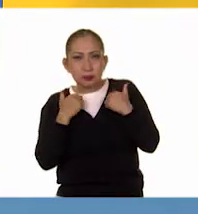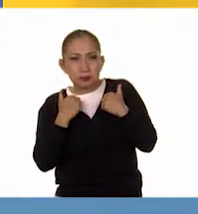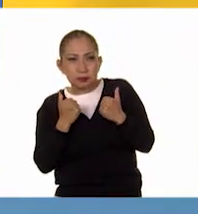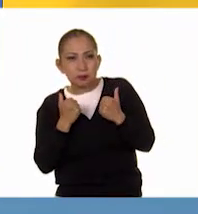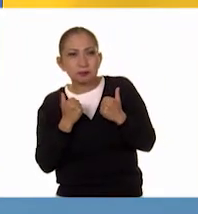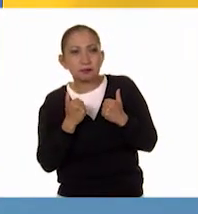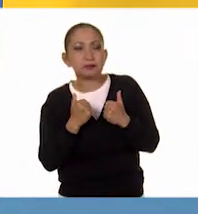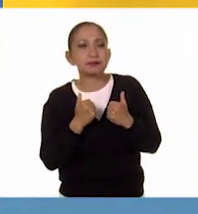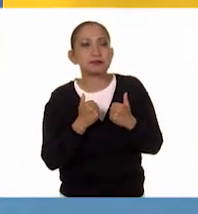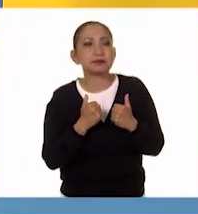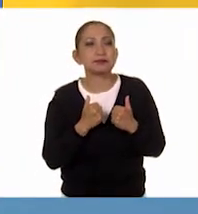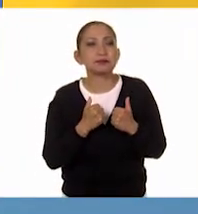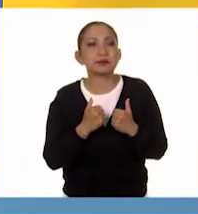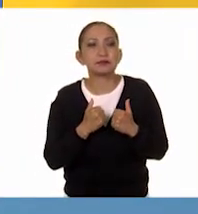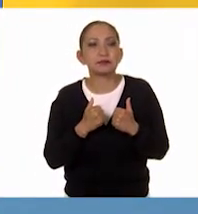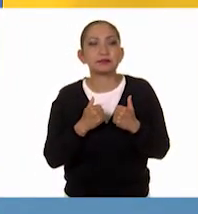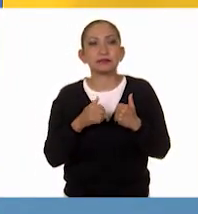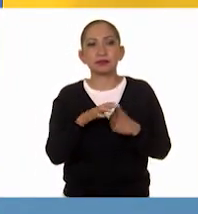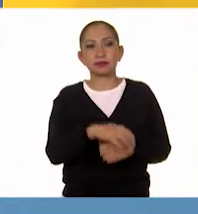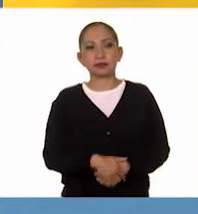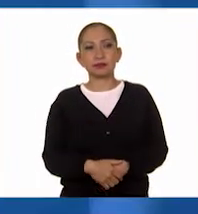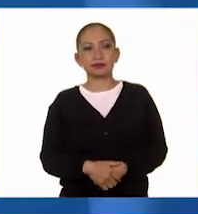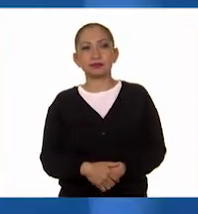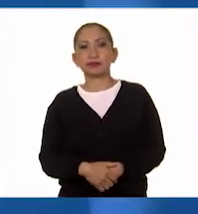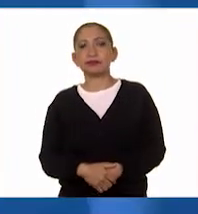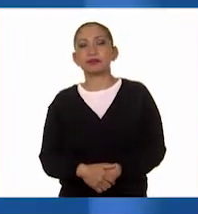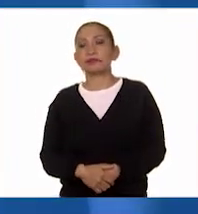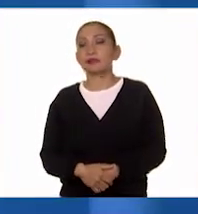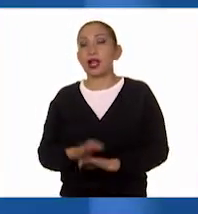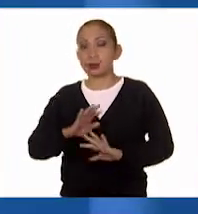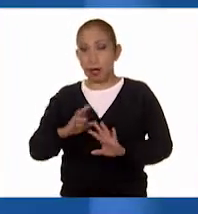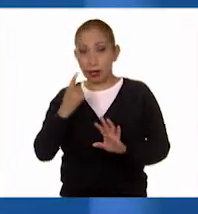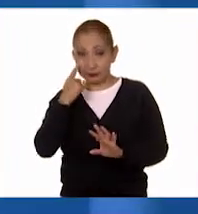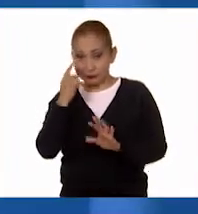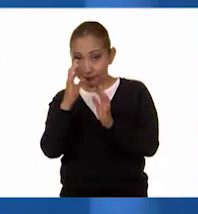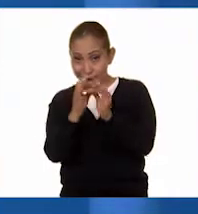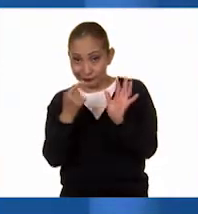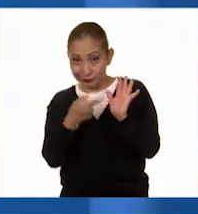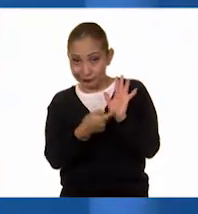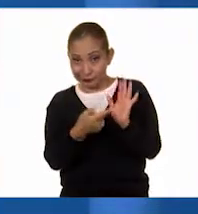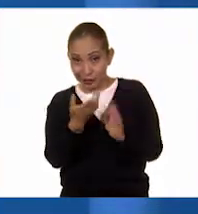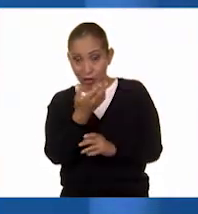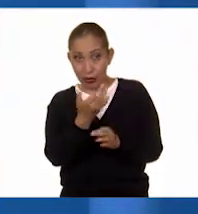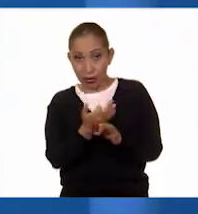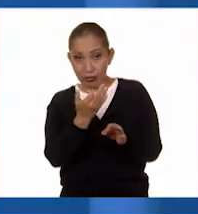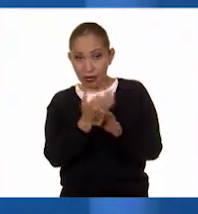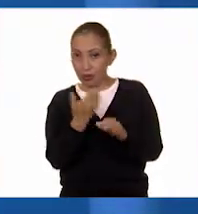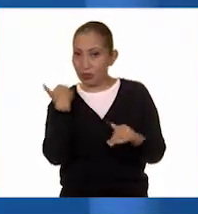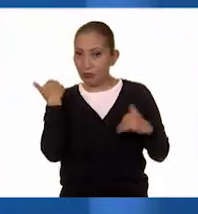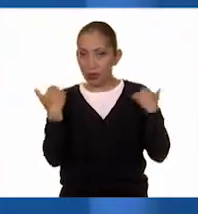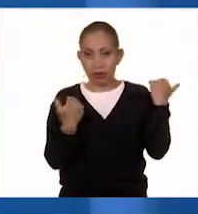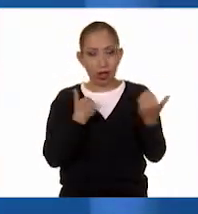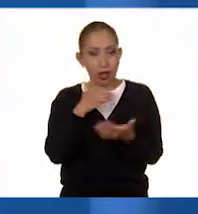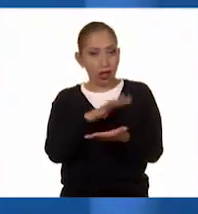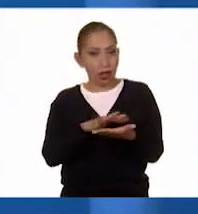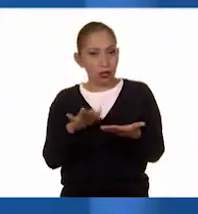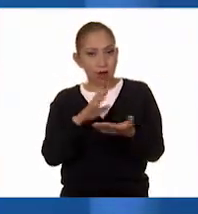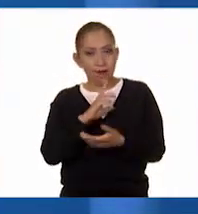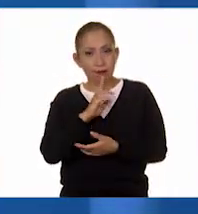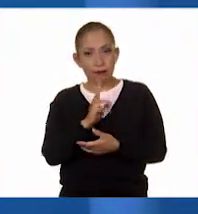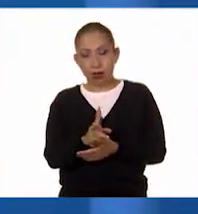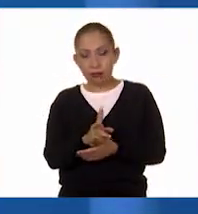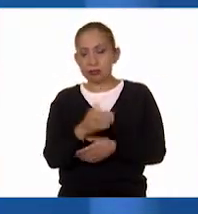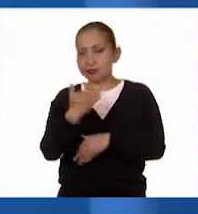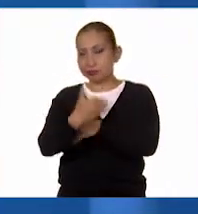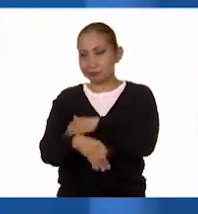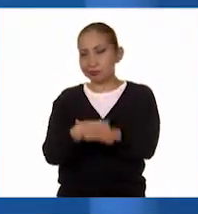mejor ustedes mismos en esta faceta. Entonces ya escucharon, niñas y niños, a disfrutar con la lectura en voz alta. Por